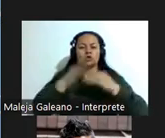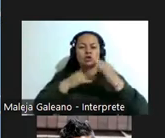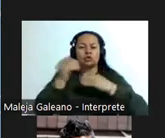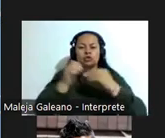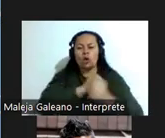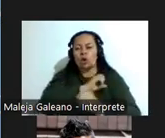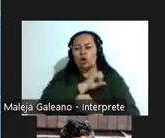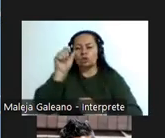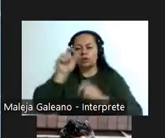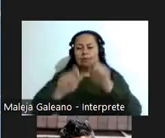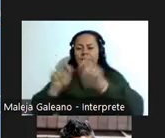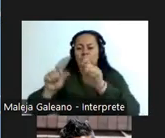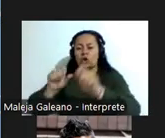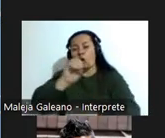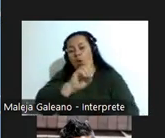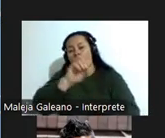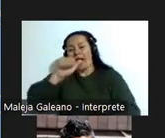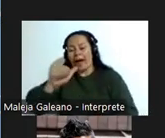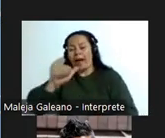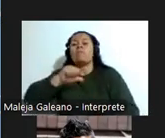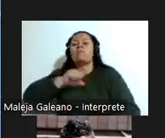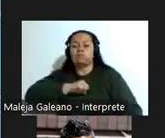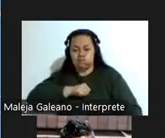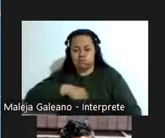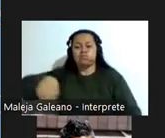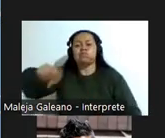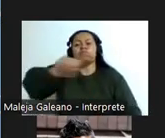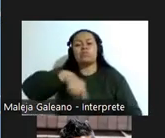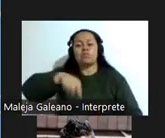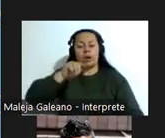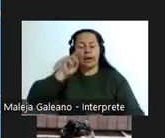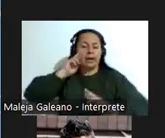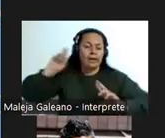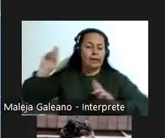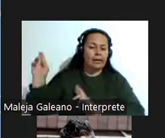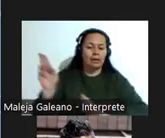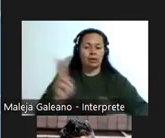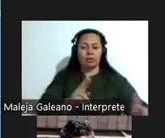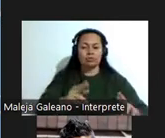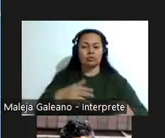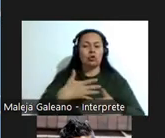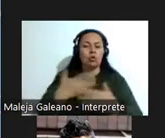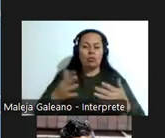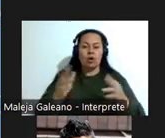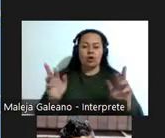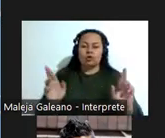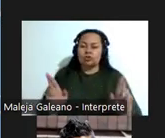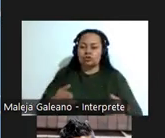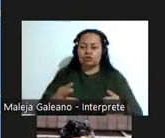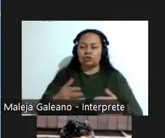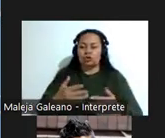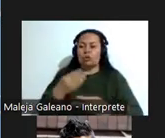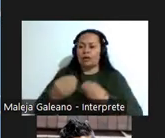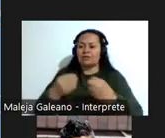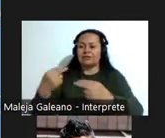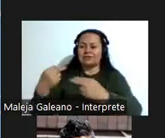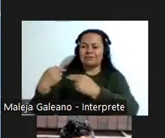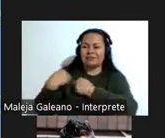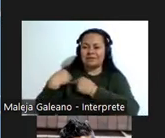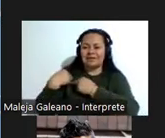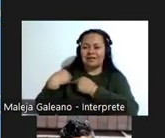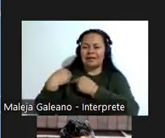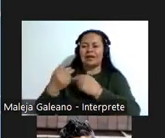otros y otras tienen además. Y reconocerse como una pequeña parte ya te permite hacerte cargo o